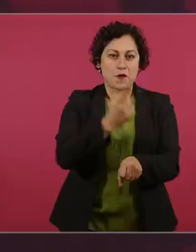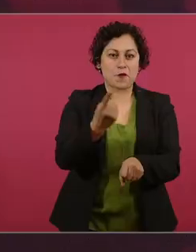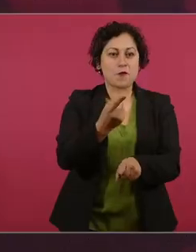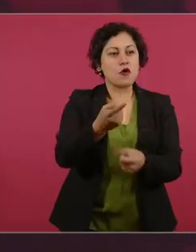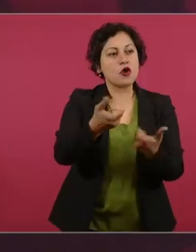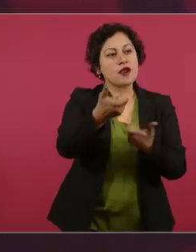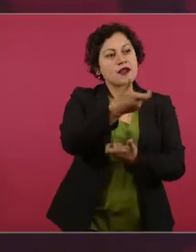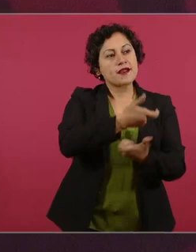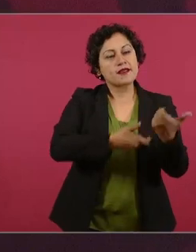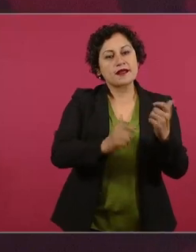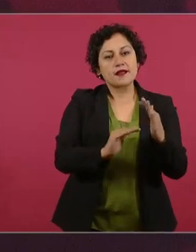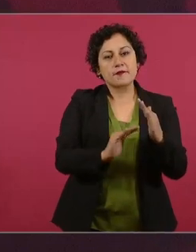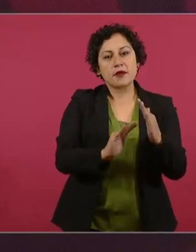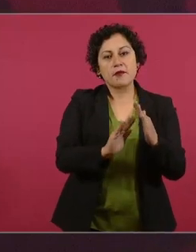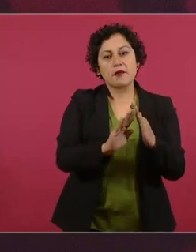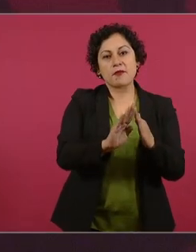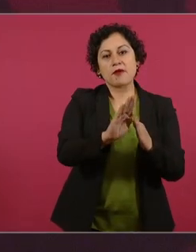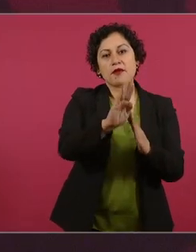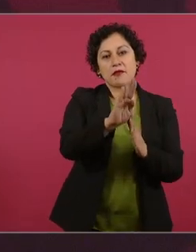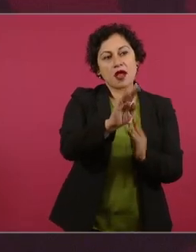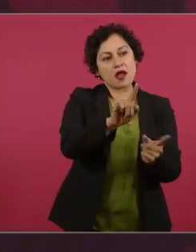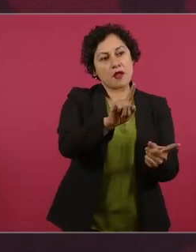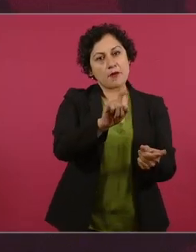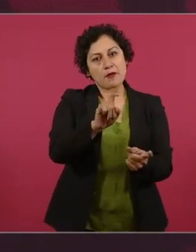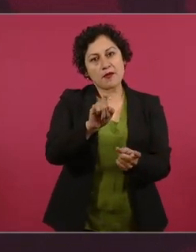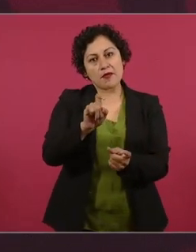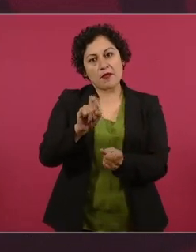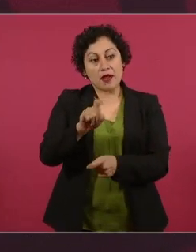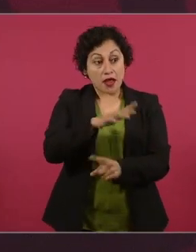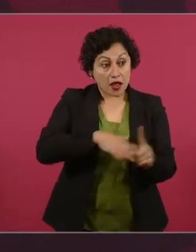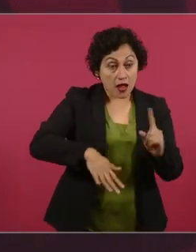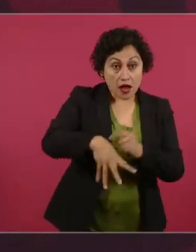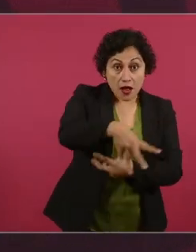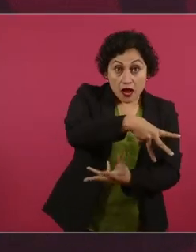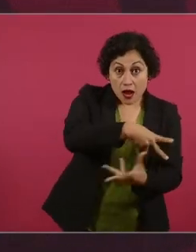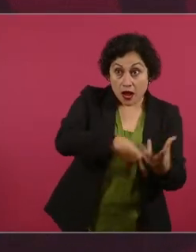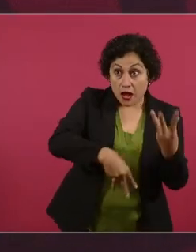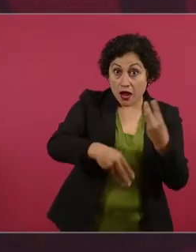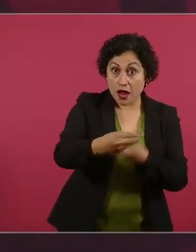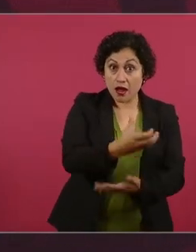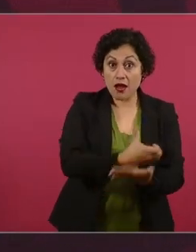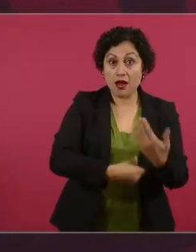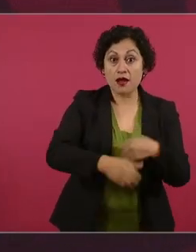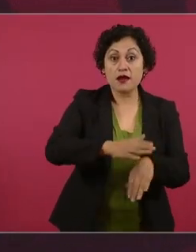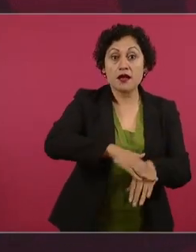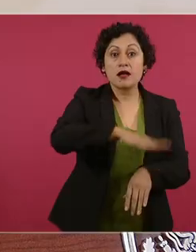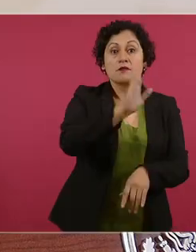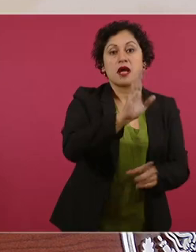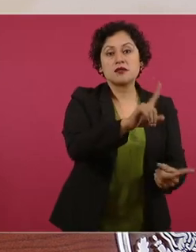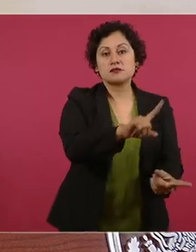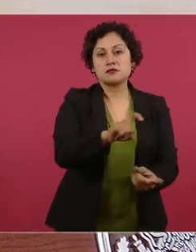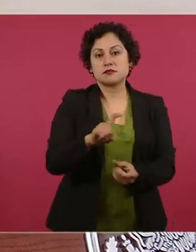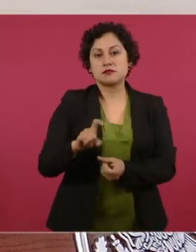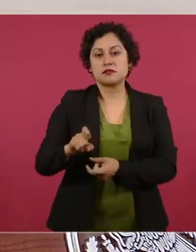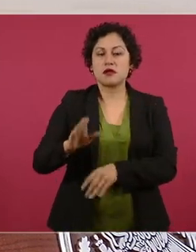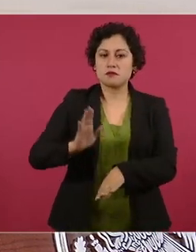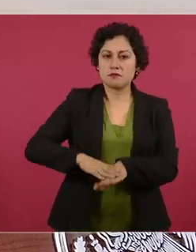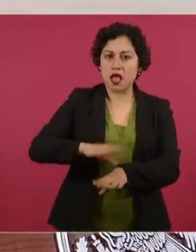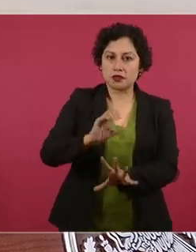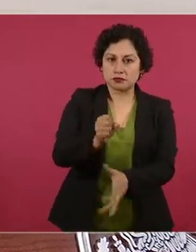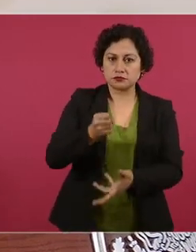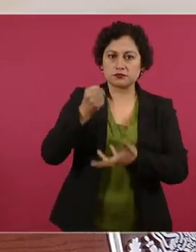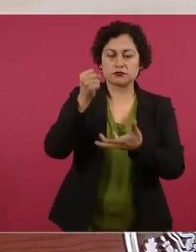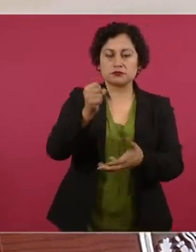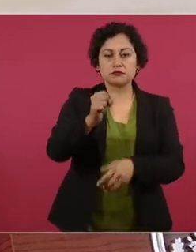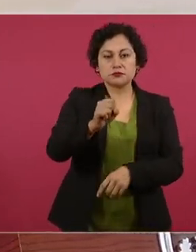más se recauda. ¿Para inversión? Sí, yo tomé el gobierno